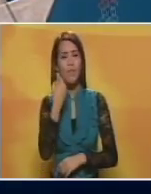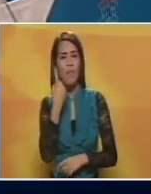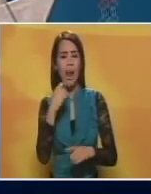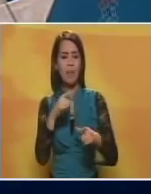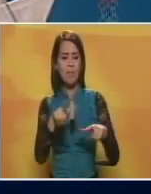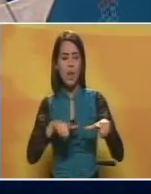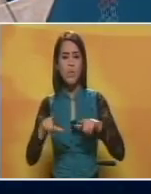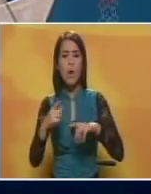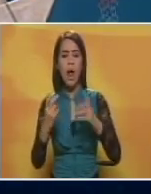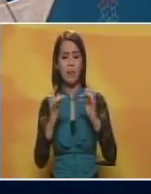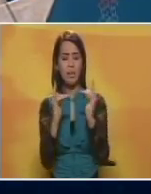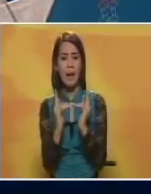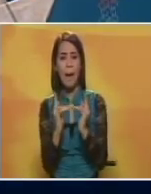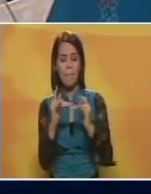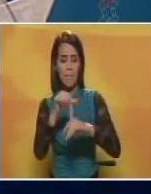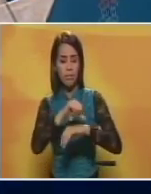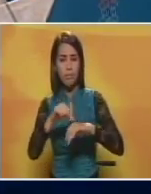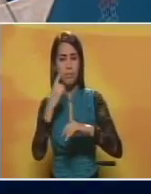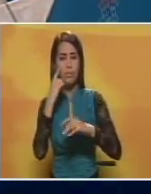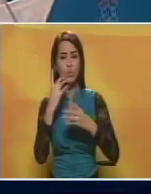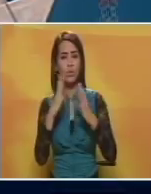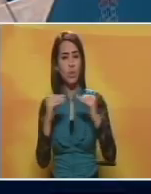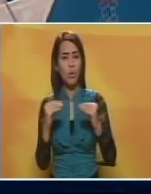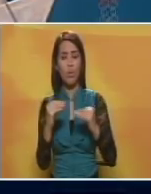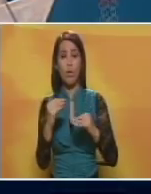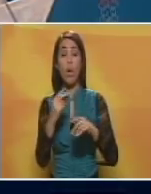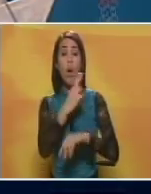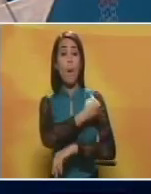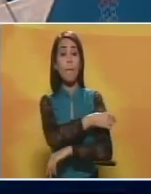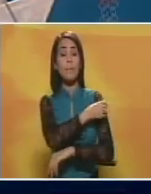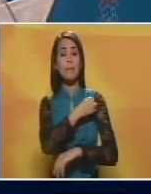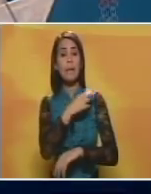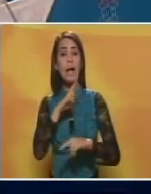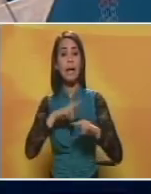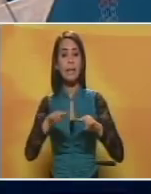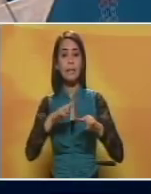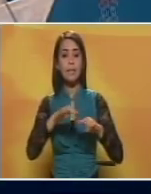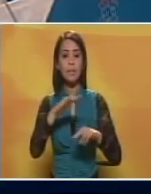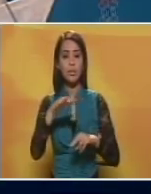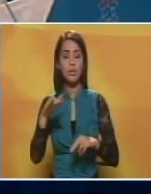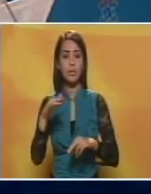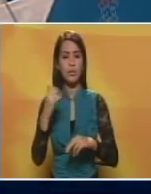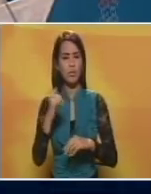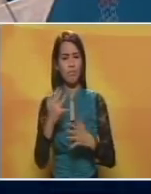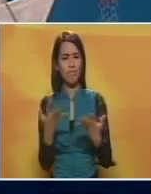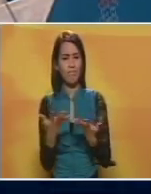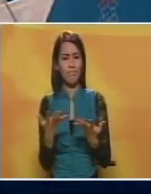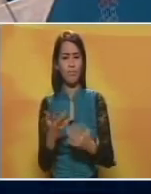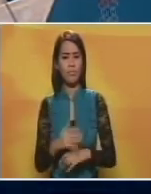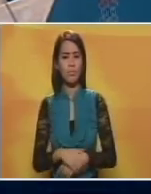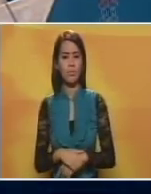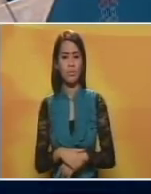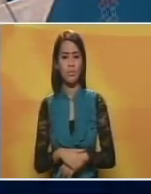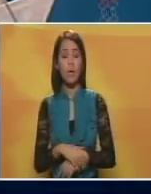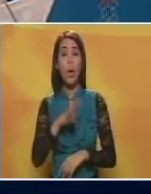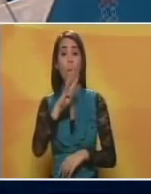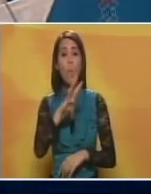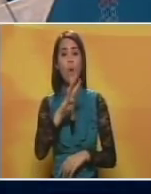faltan camas de terapia, faltan camas de hospitalización. El hospital de niños, Oliver, tiene originalmente una capacidad